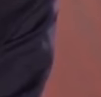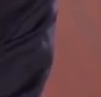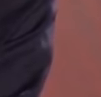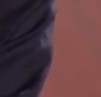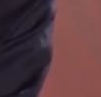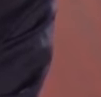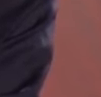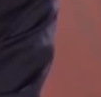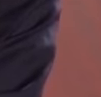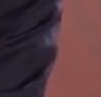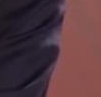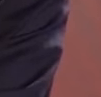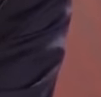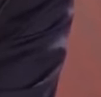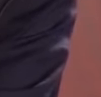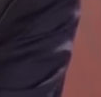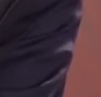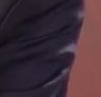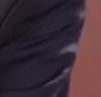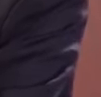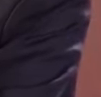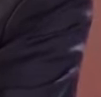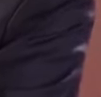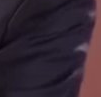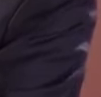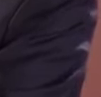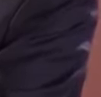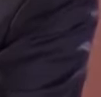nosotros vamos a mantener